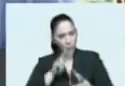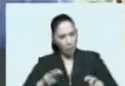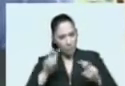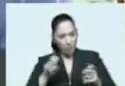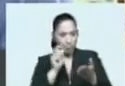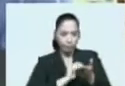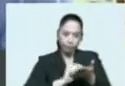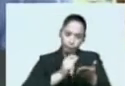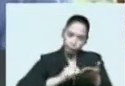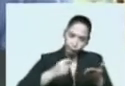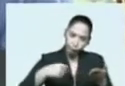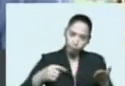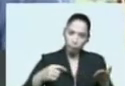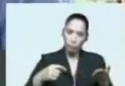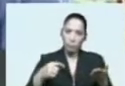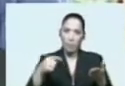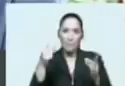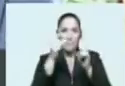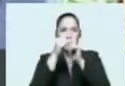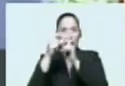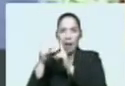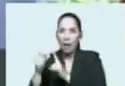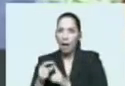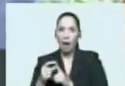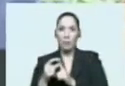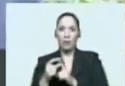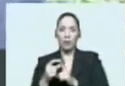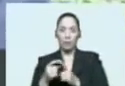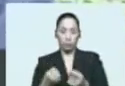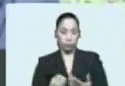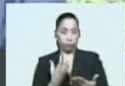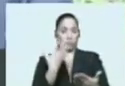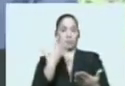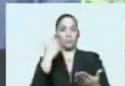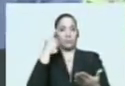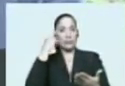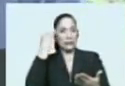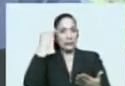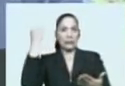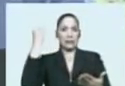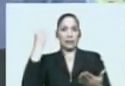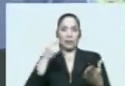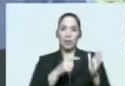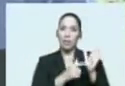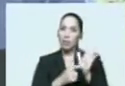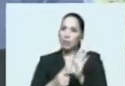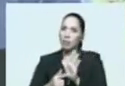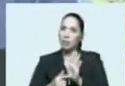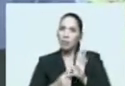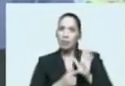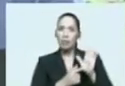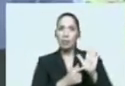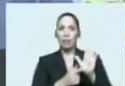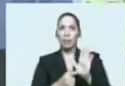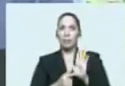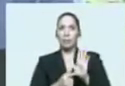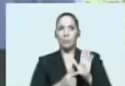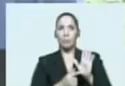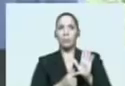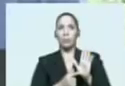sus palabras incandescentes su ejemplo y su verbo irredento